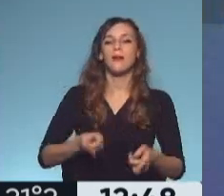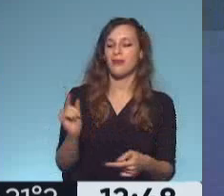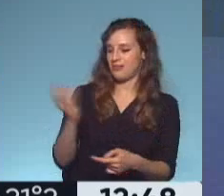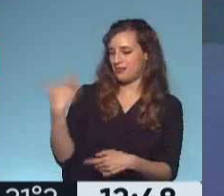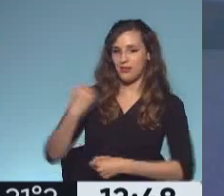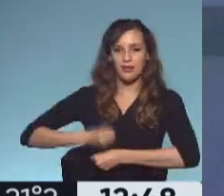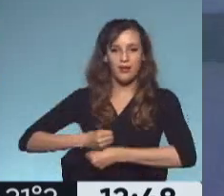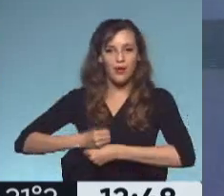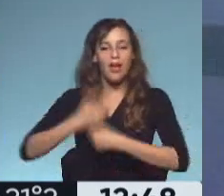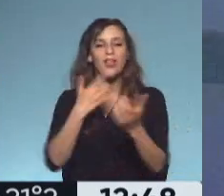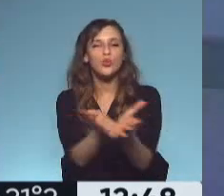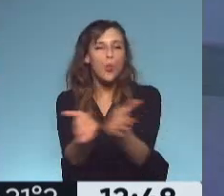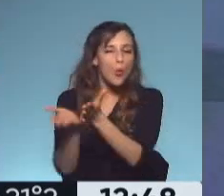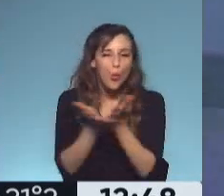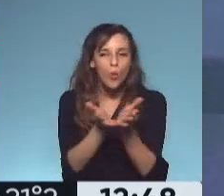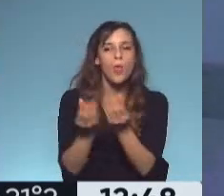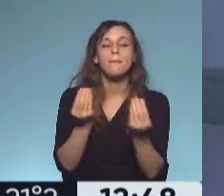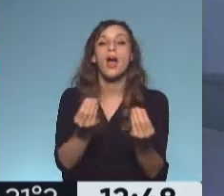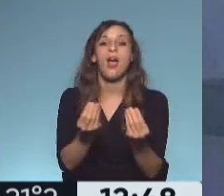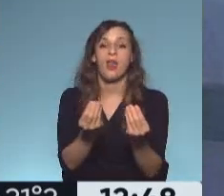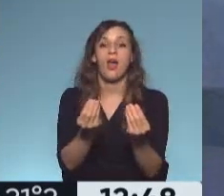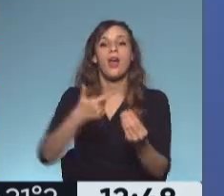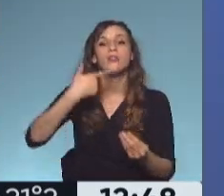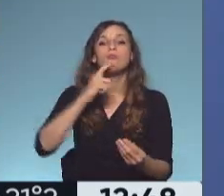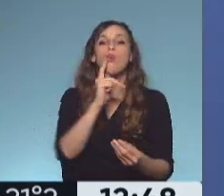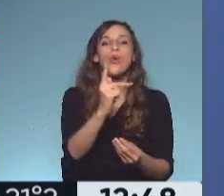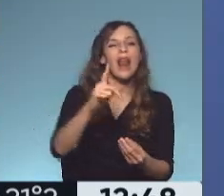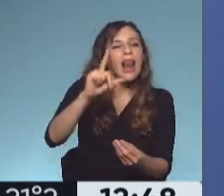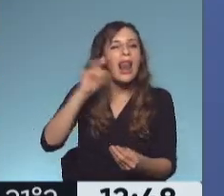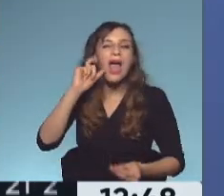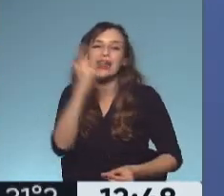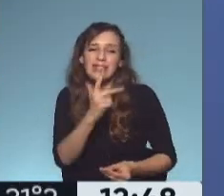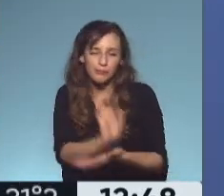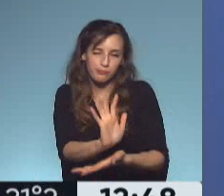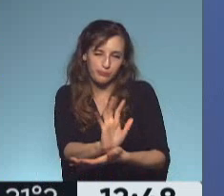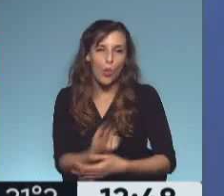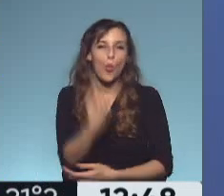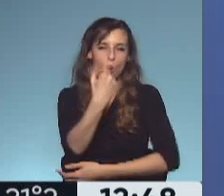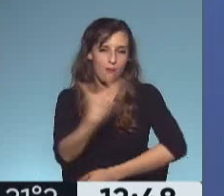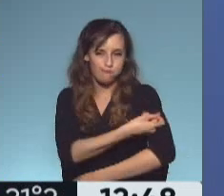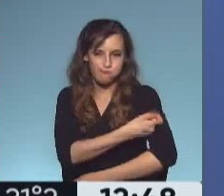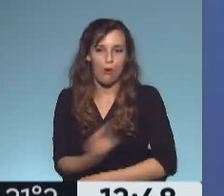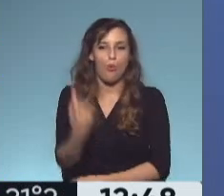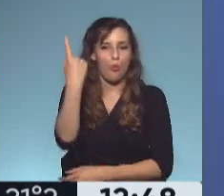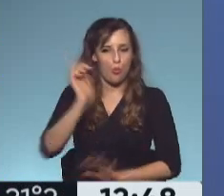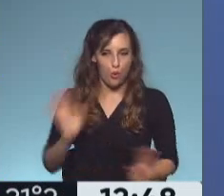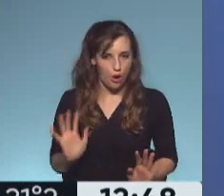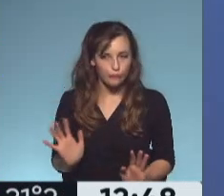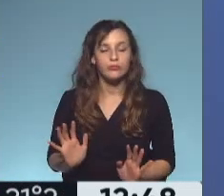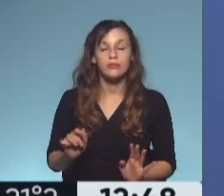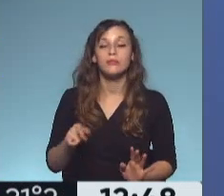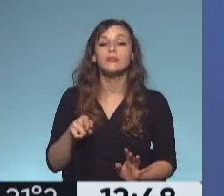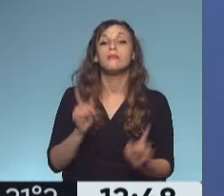en estudios para desarrollar lo que denominan la Sputnik Light, que se basa en la administración de un solo componente, que es